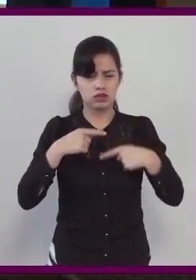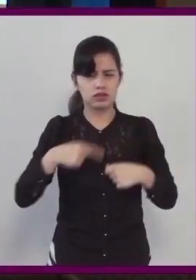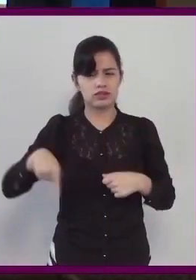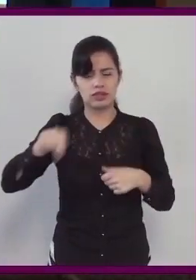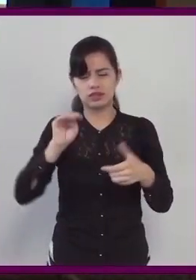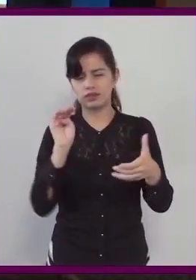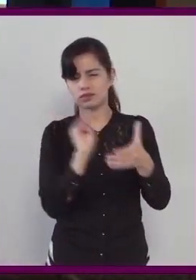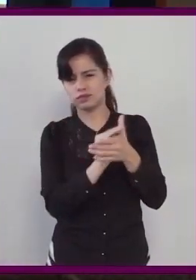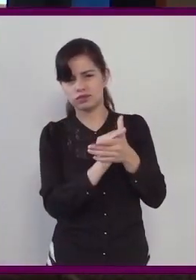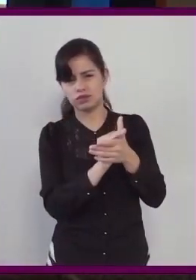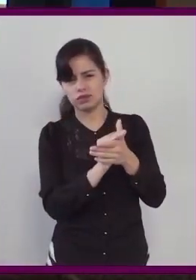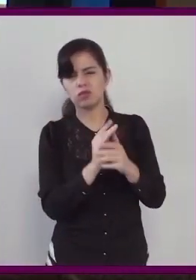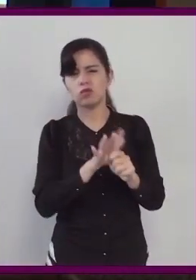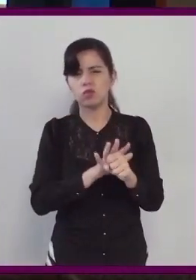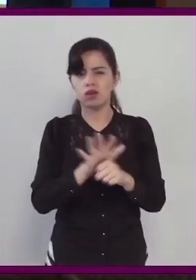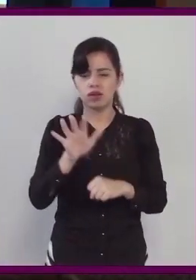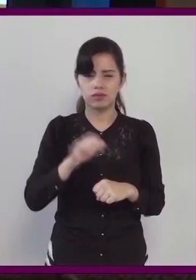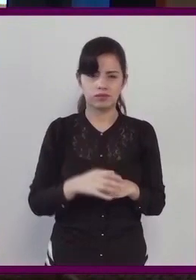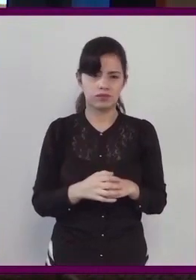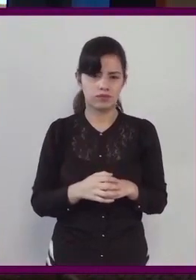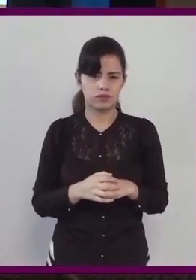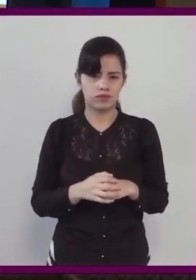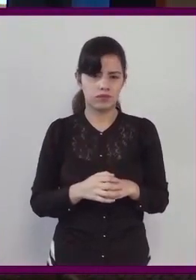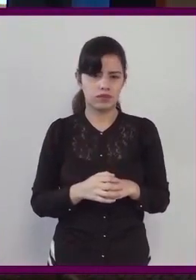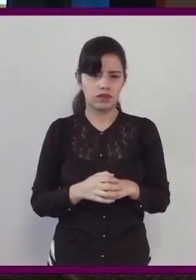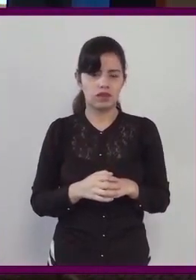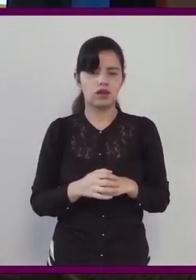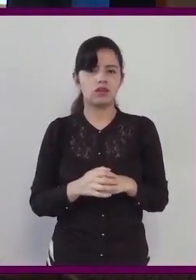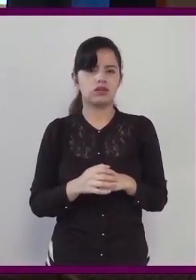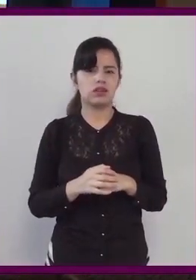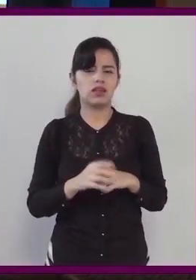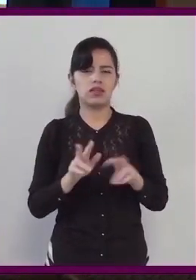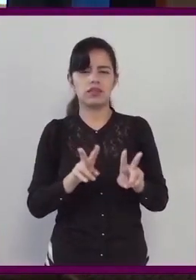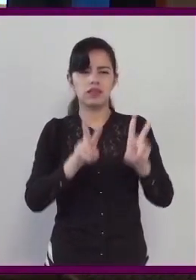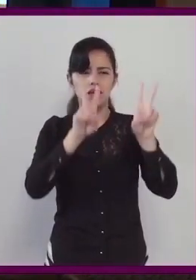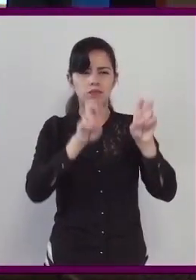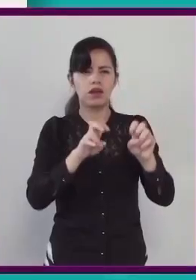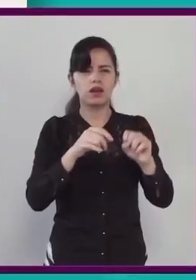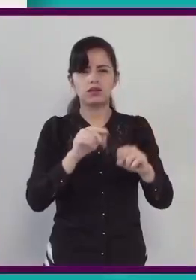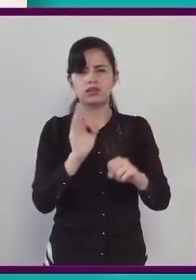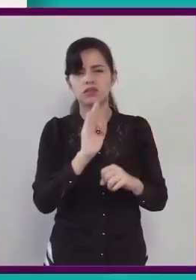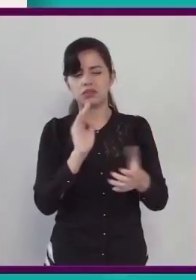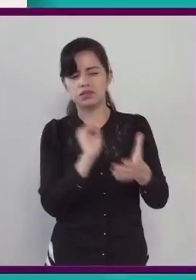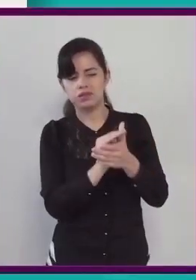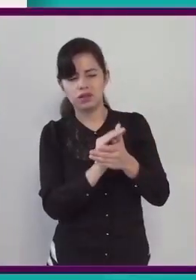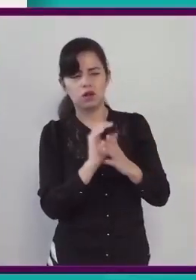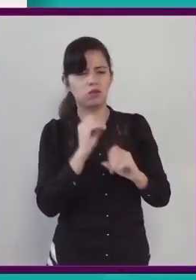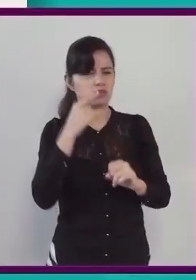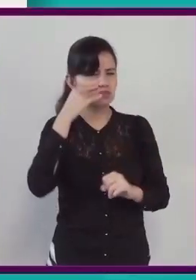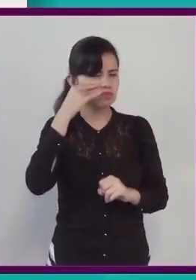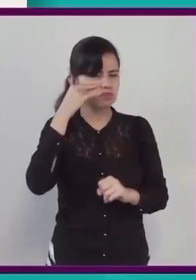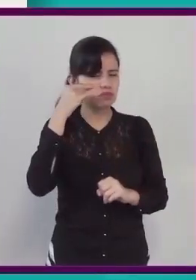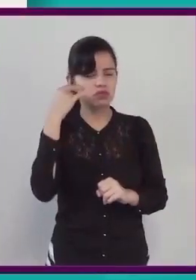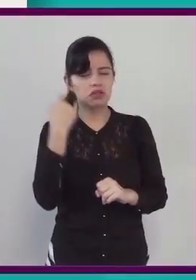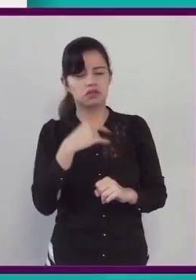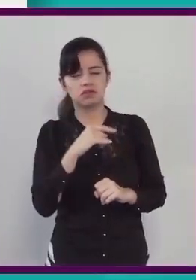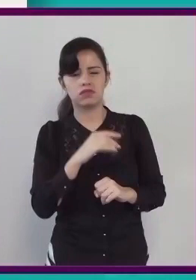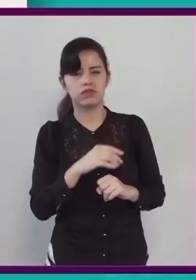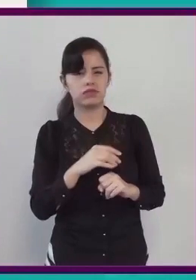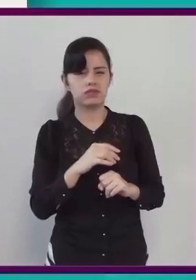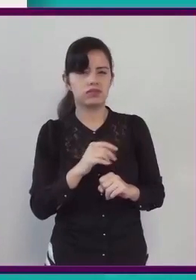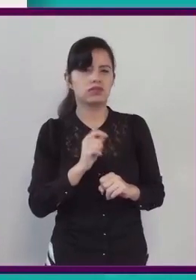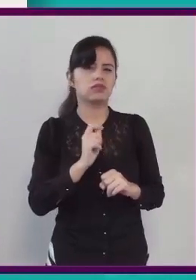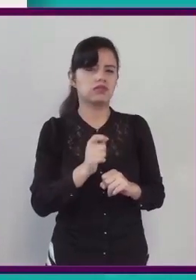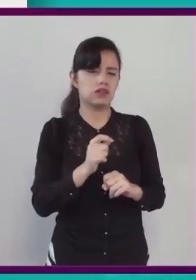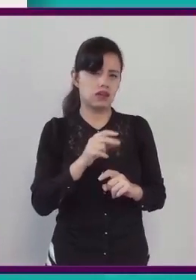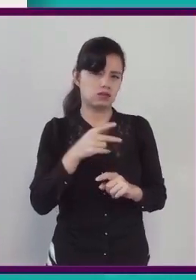la visibilidad tiene que ver con desde dónde estás mirando. Me gustaría, aprovechando la pregunta,